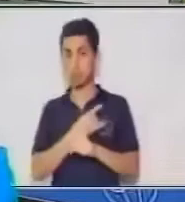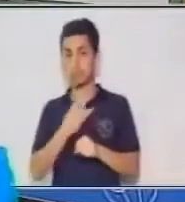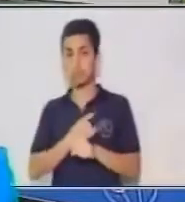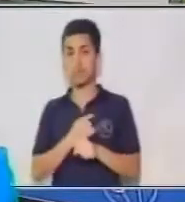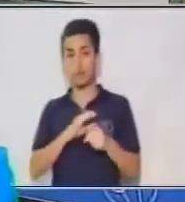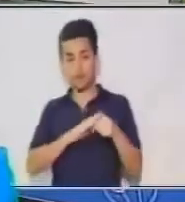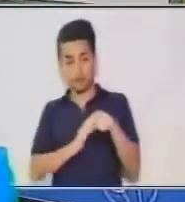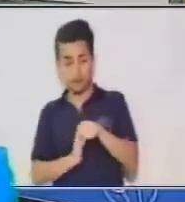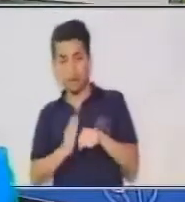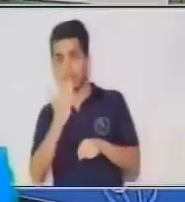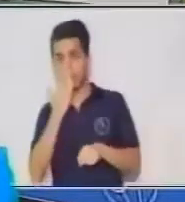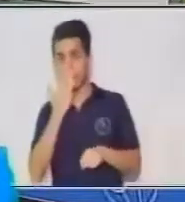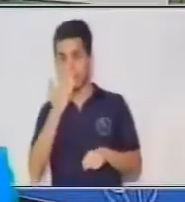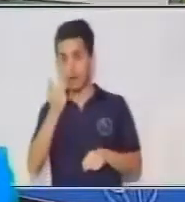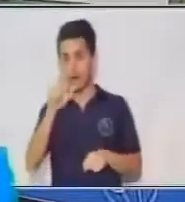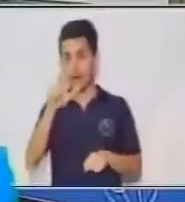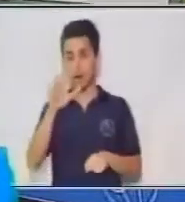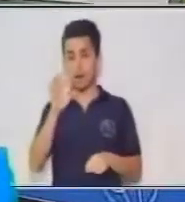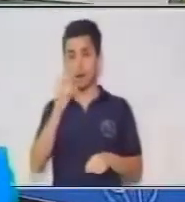alcohol en gel.